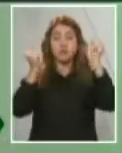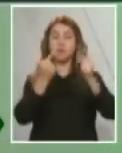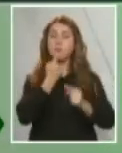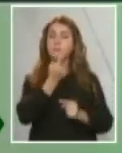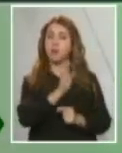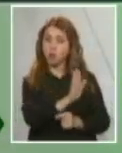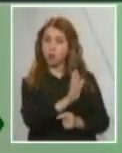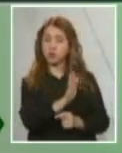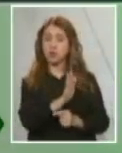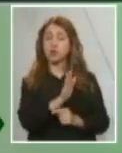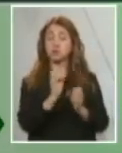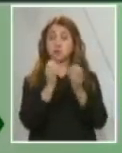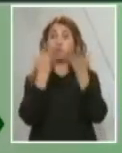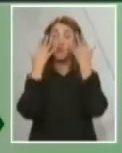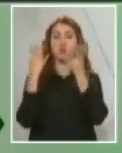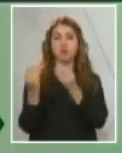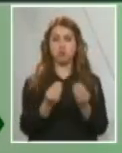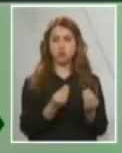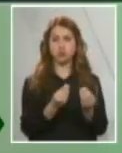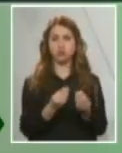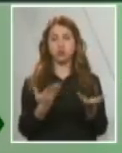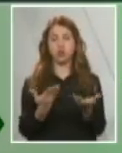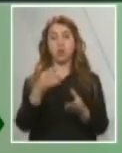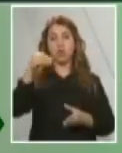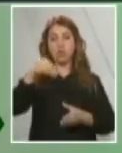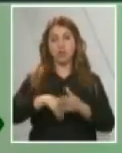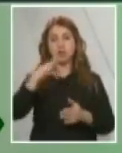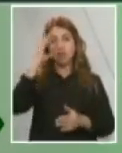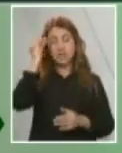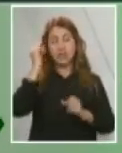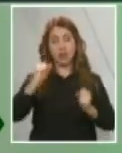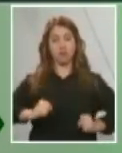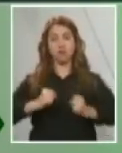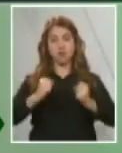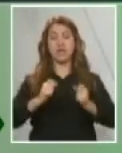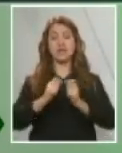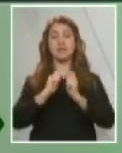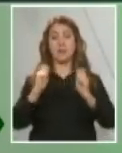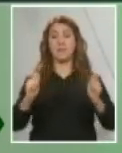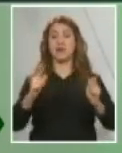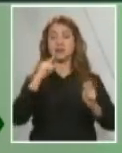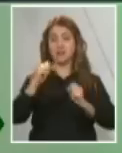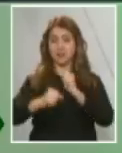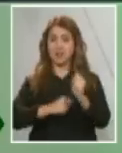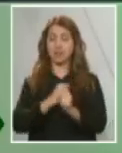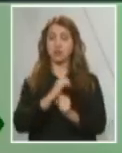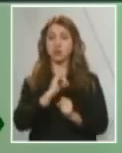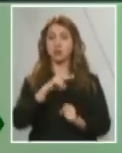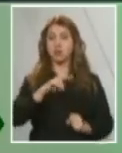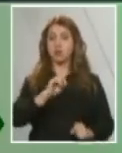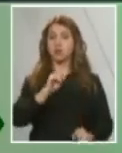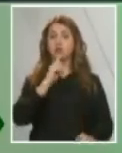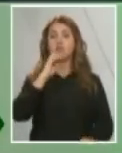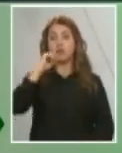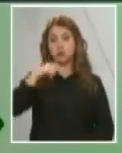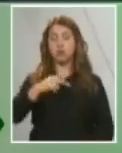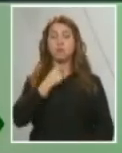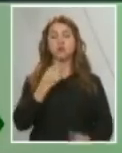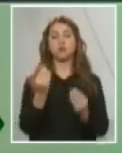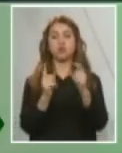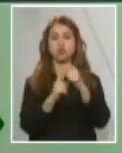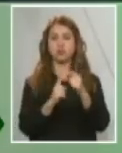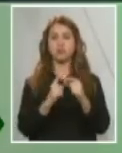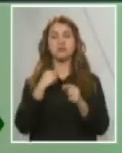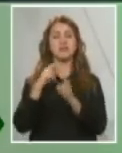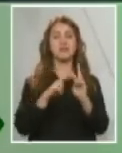Pregunta, a mí me impresionó mucho, como dentro de la idea fuerza de la campaña que tenía este año el Innovatón, me impresionó mucho el concepto